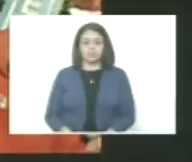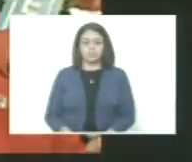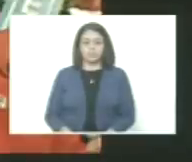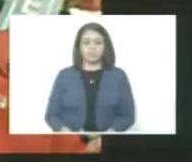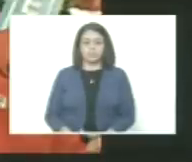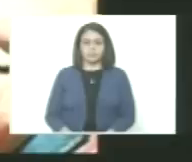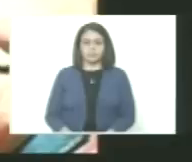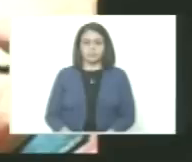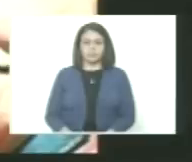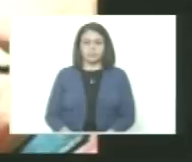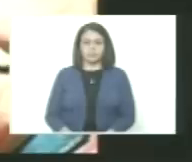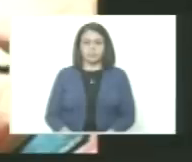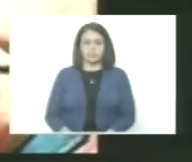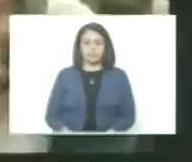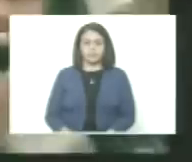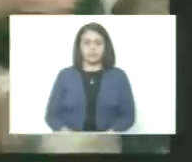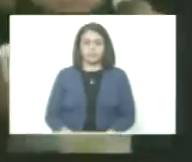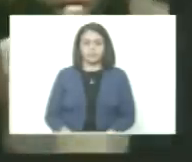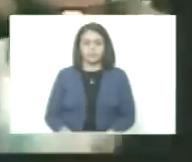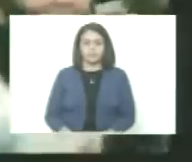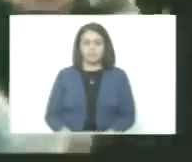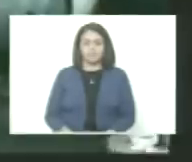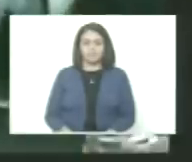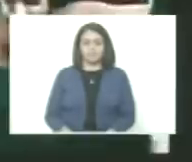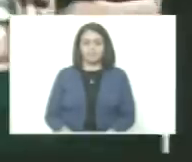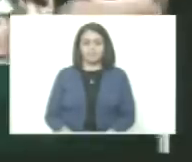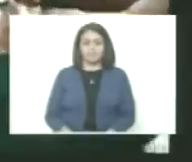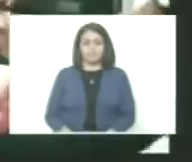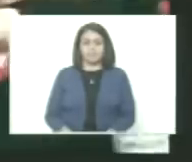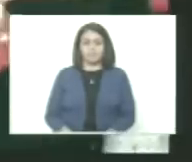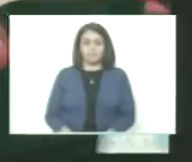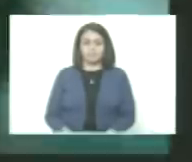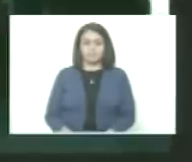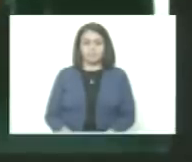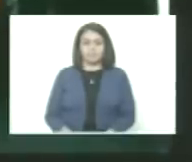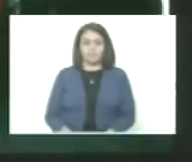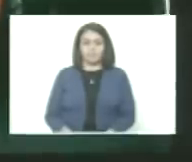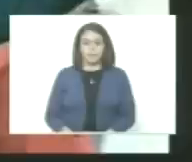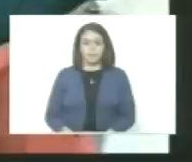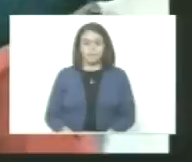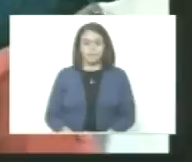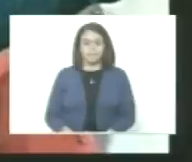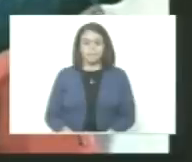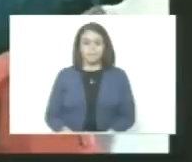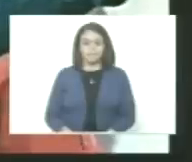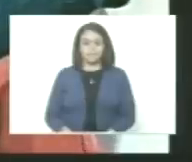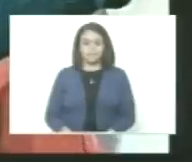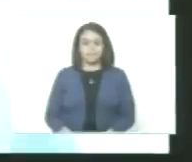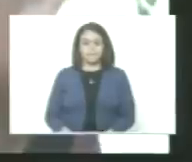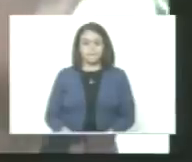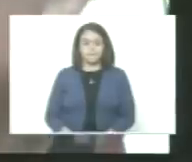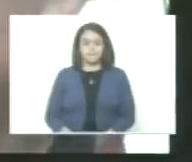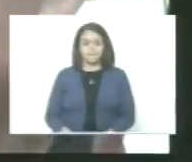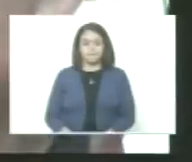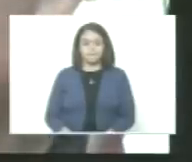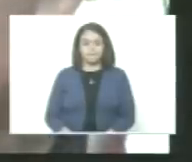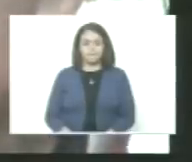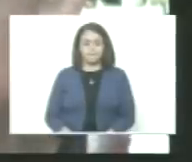ra la y la ra la y la, la ra la ra y la ra la y la, ra la ra y la ra la y la, ra la ra.